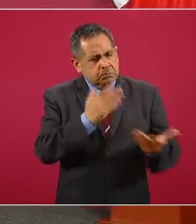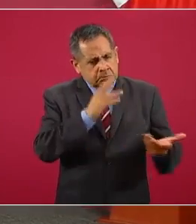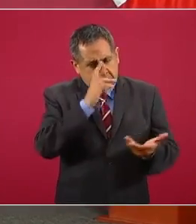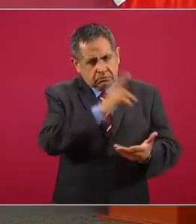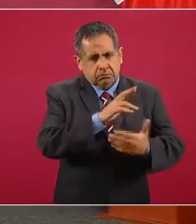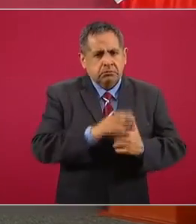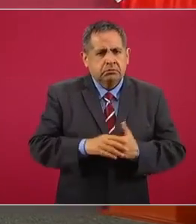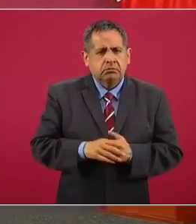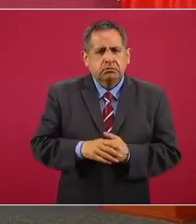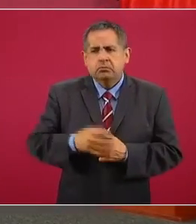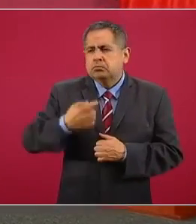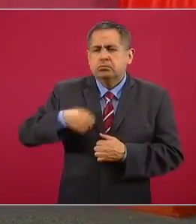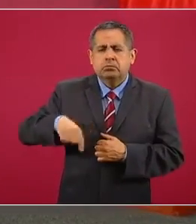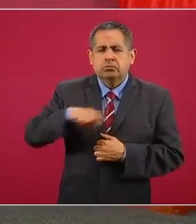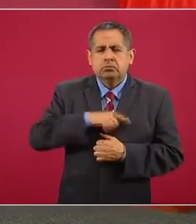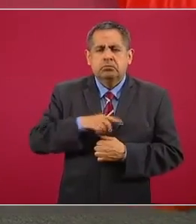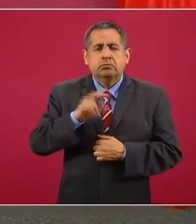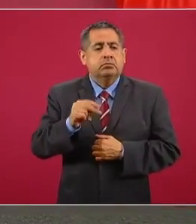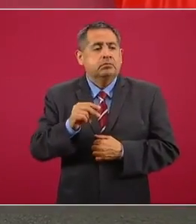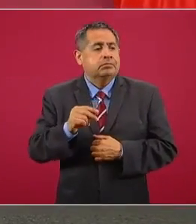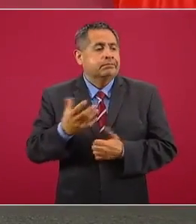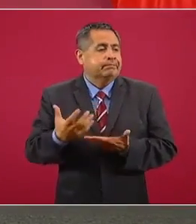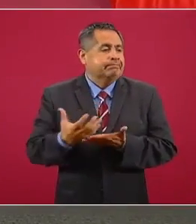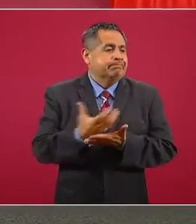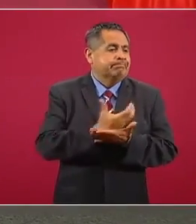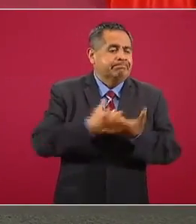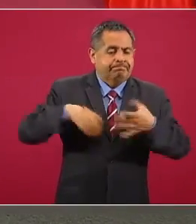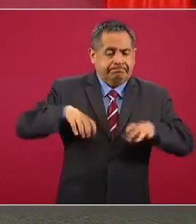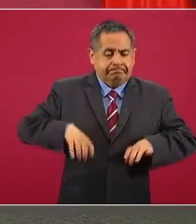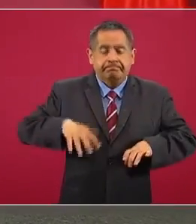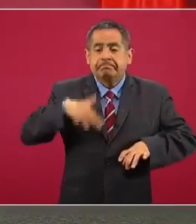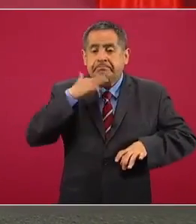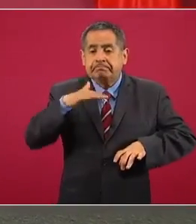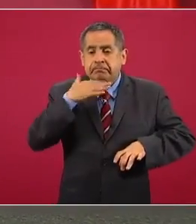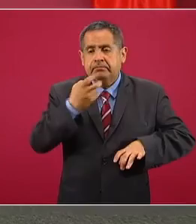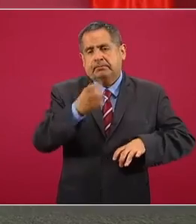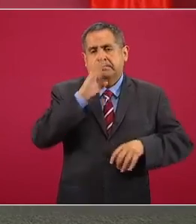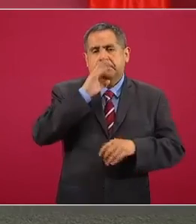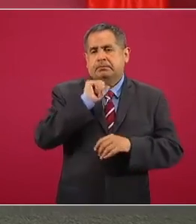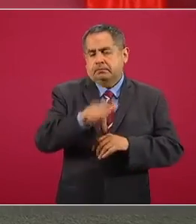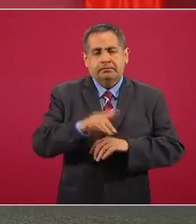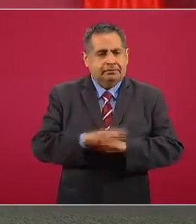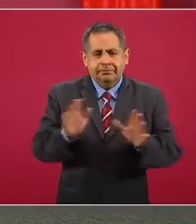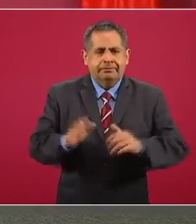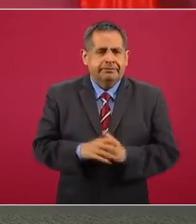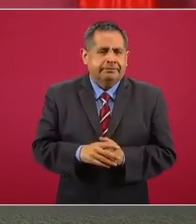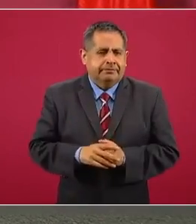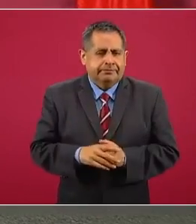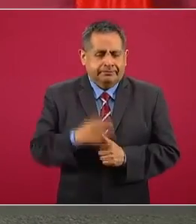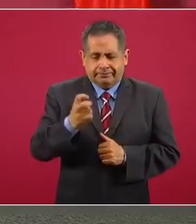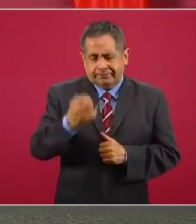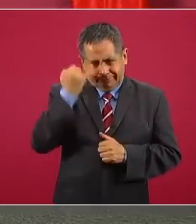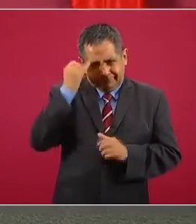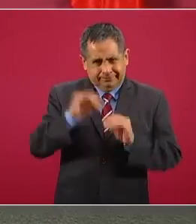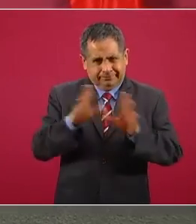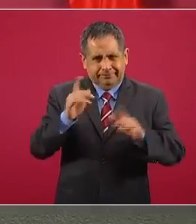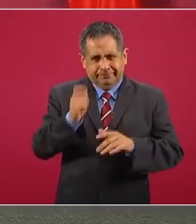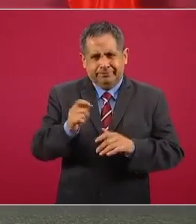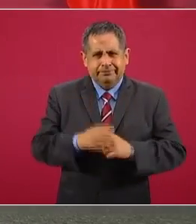Nosotros estamos en contra de la riqueza malavida. Además, por lo general,